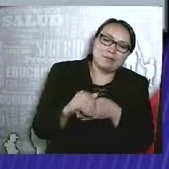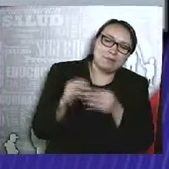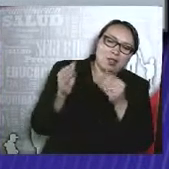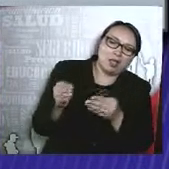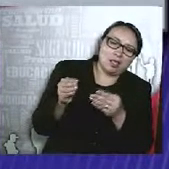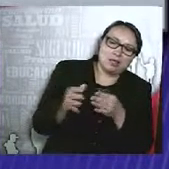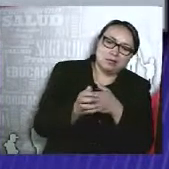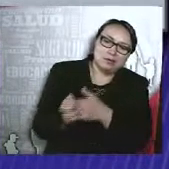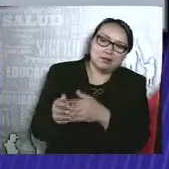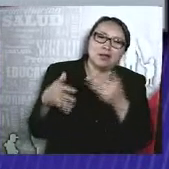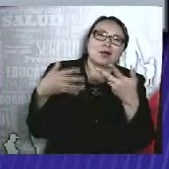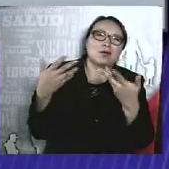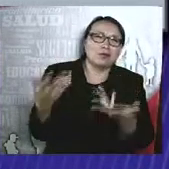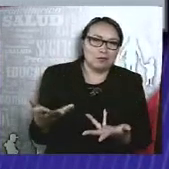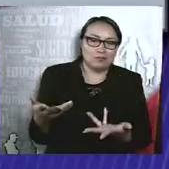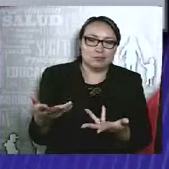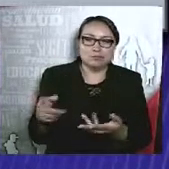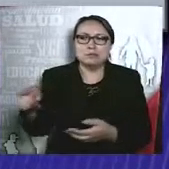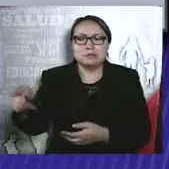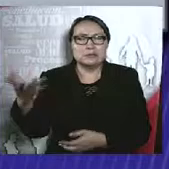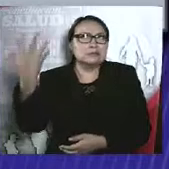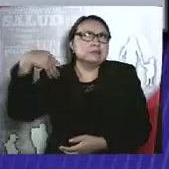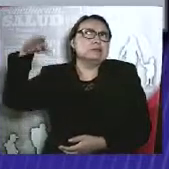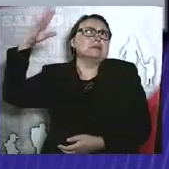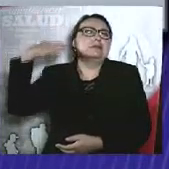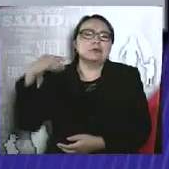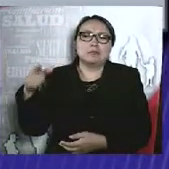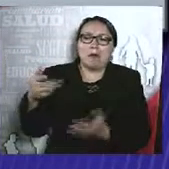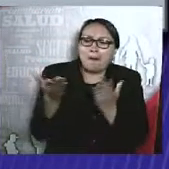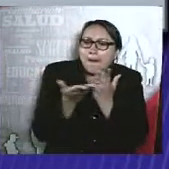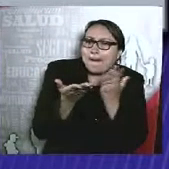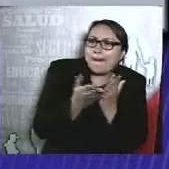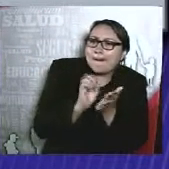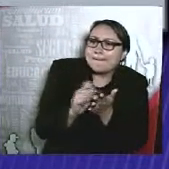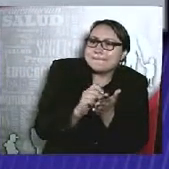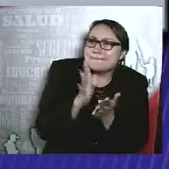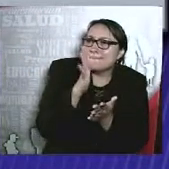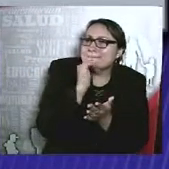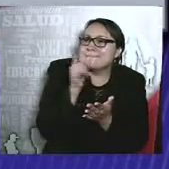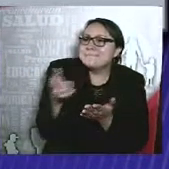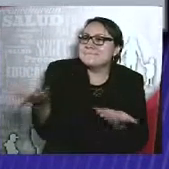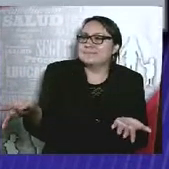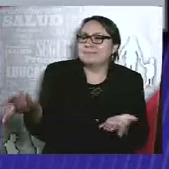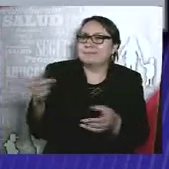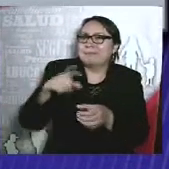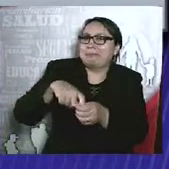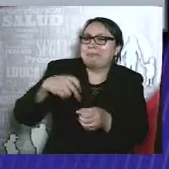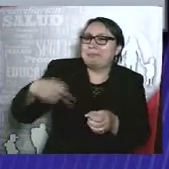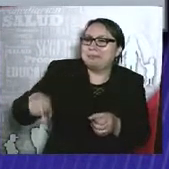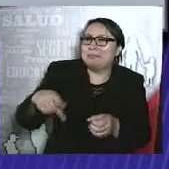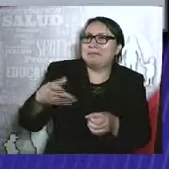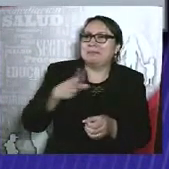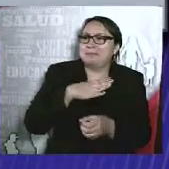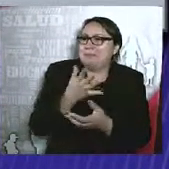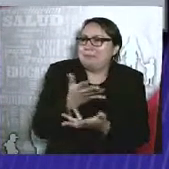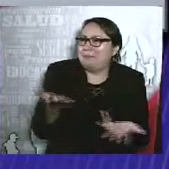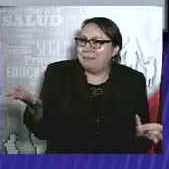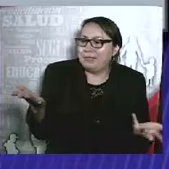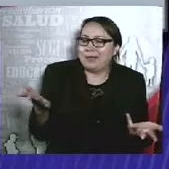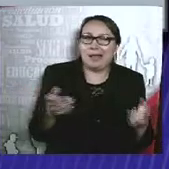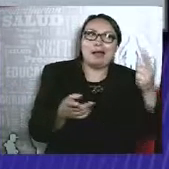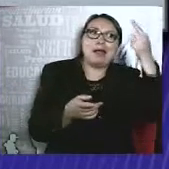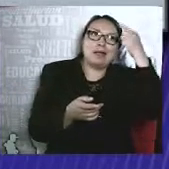unas personas que habían dejado de estudiar y de incentivar eso durante tantos años. Se creó un modelo de educación